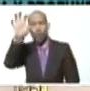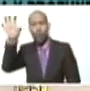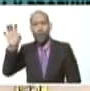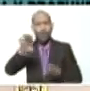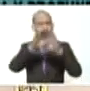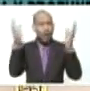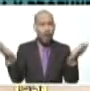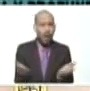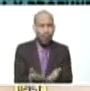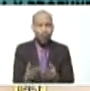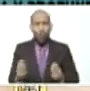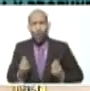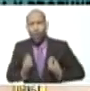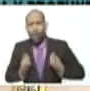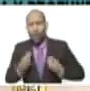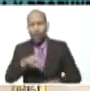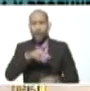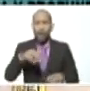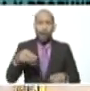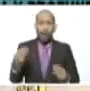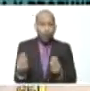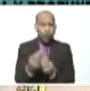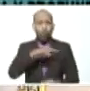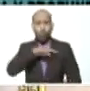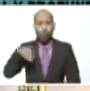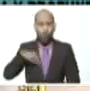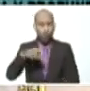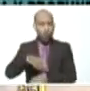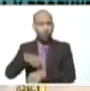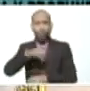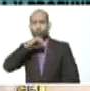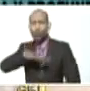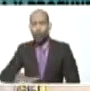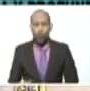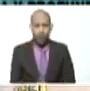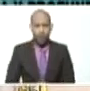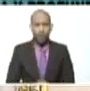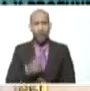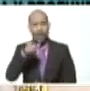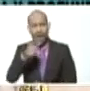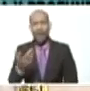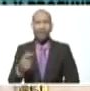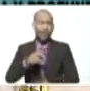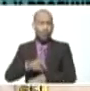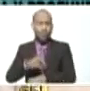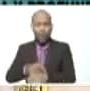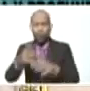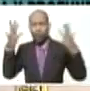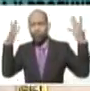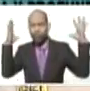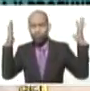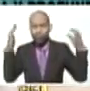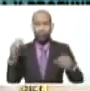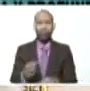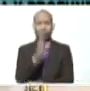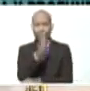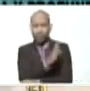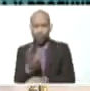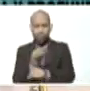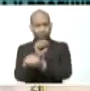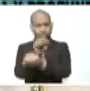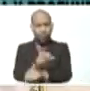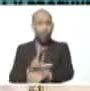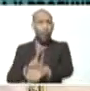mundo que viven con nosotros este momento histórico. Parece providencial celebrar la beatificación de un